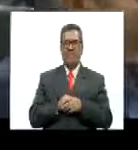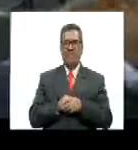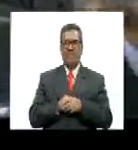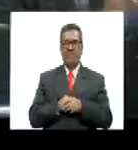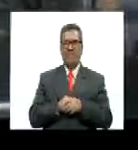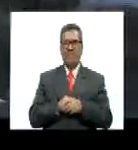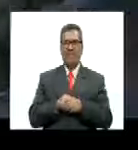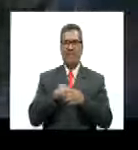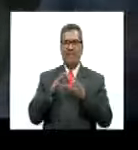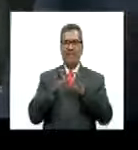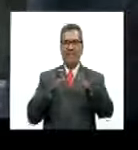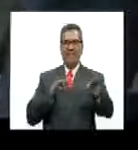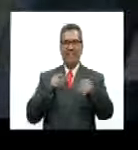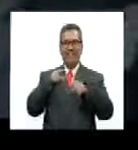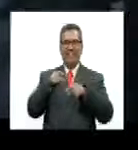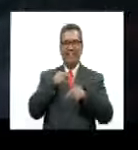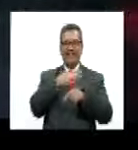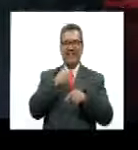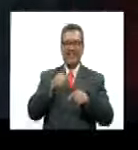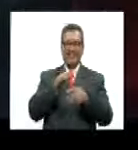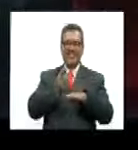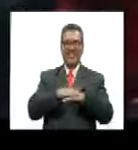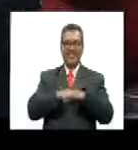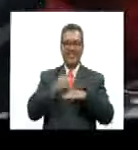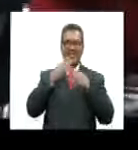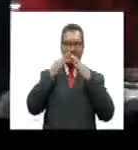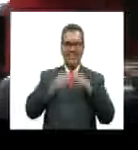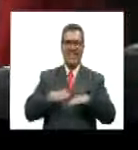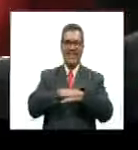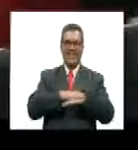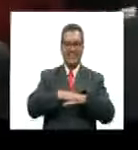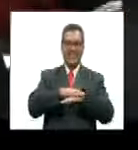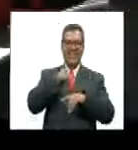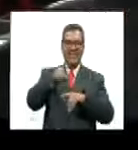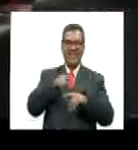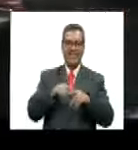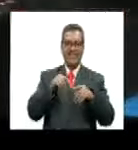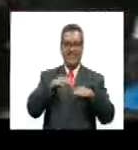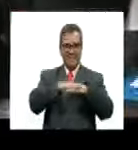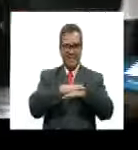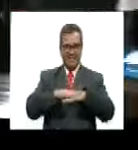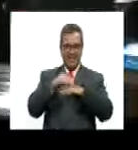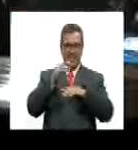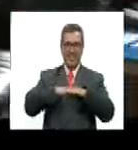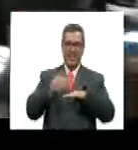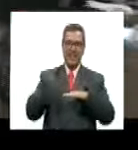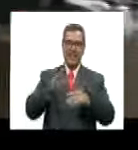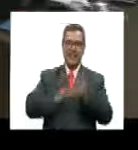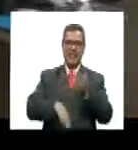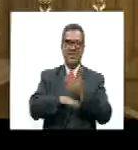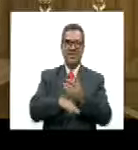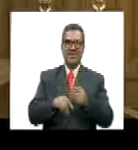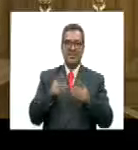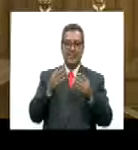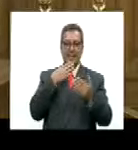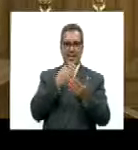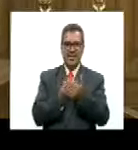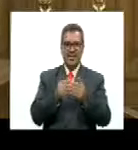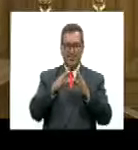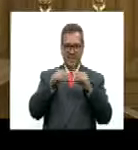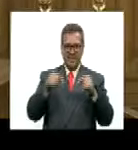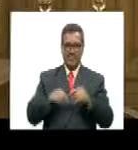Si no me extiendo y sigo, me ha pasado. He pedido perdón inclusive, diciendo disculpen porque me voy de mambo. Gracias por